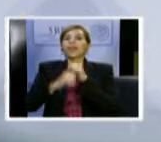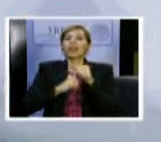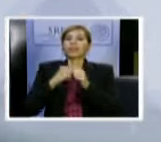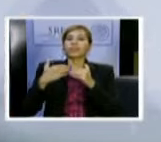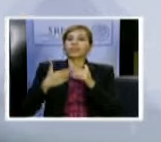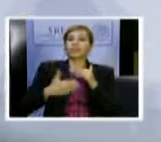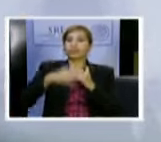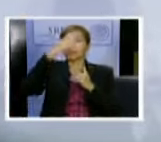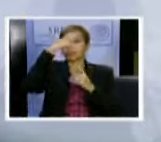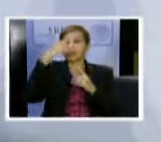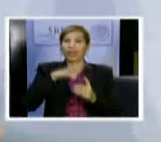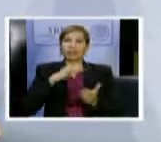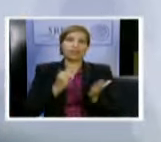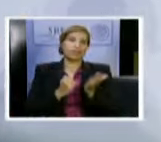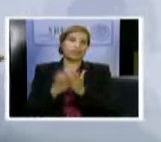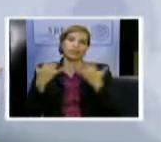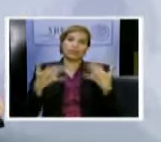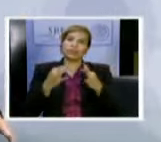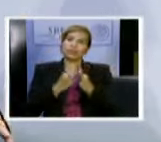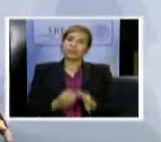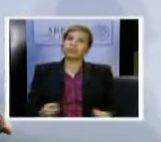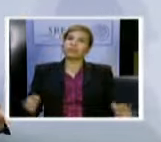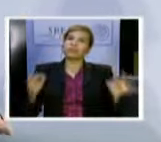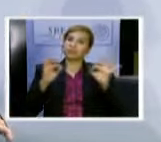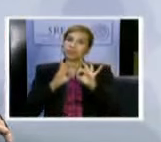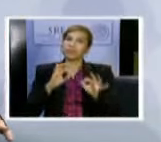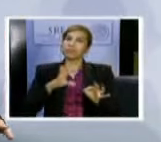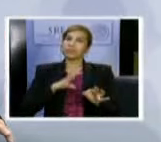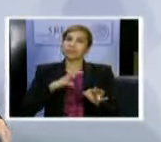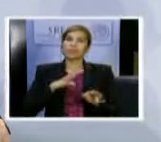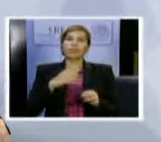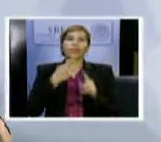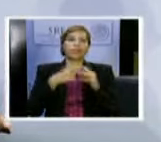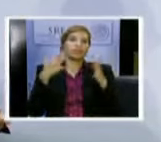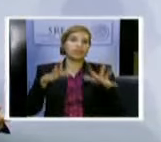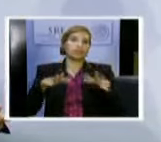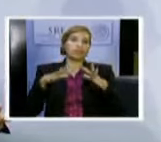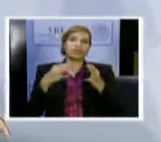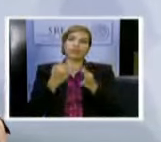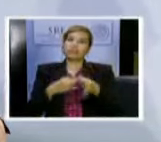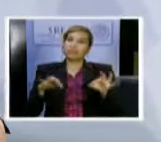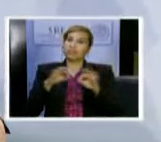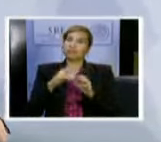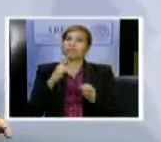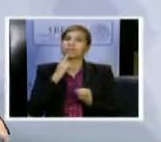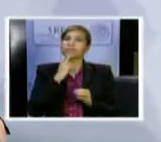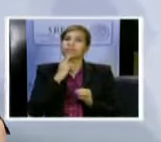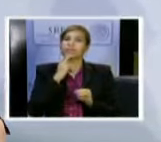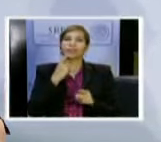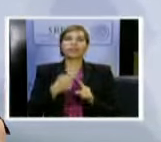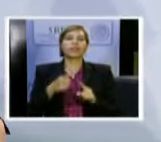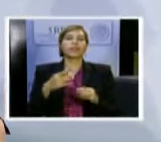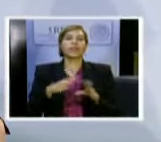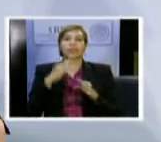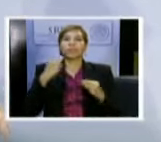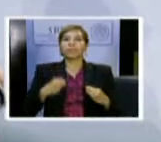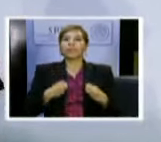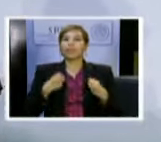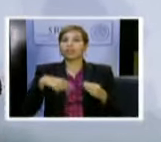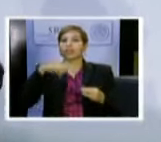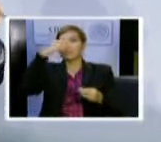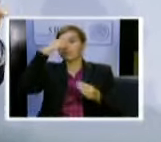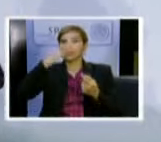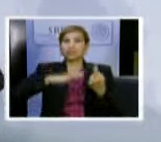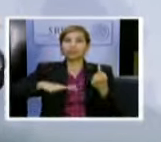también México ha tomado decisiones que me parecen muy importantes, que han tenido un impacto muy favorable en la diáspora mexicana, con